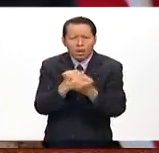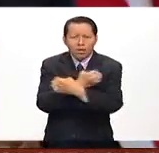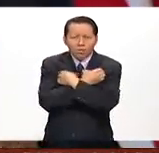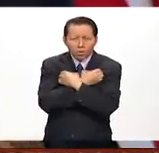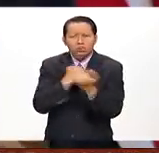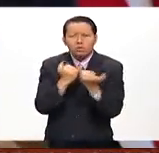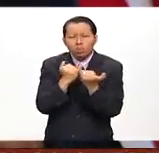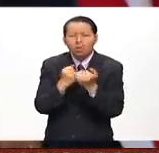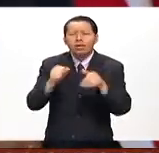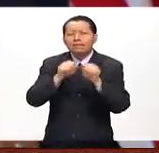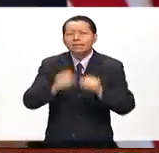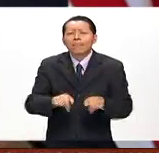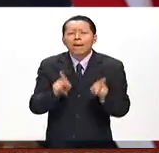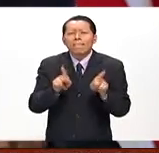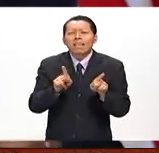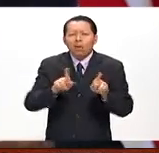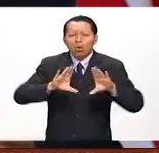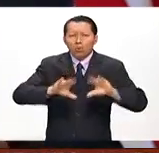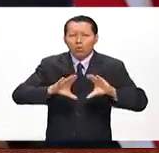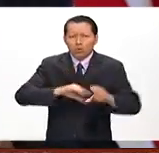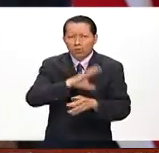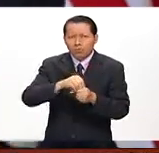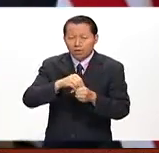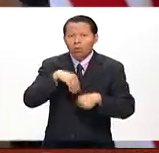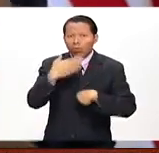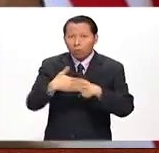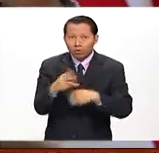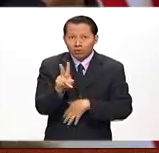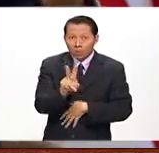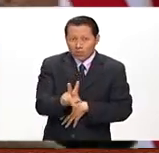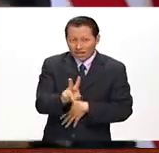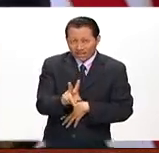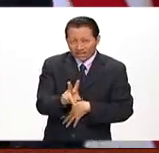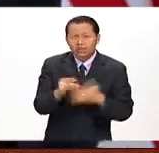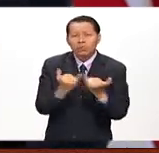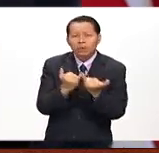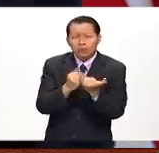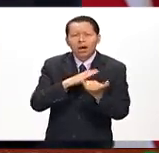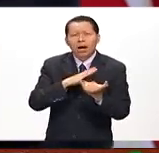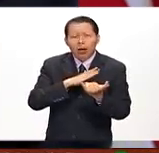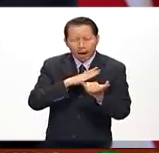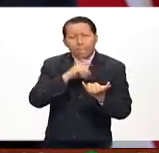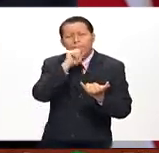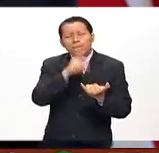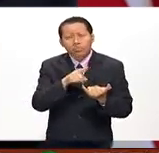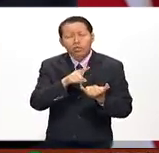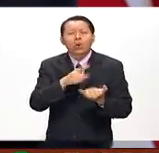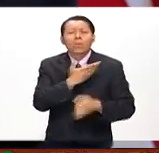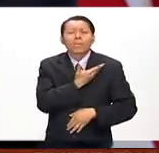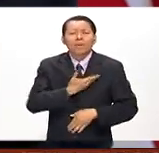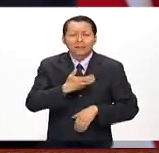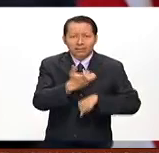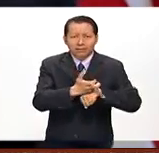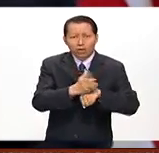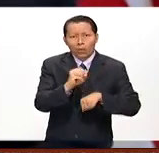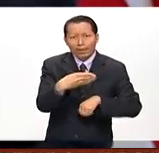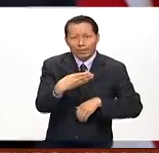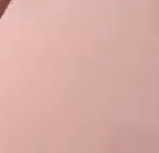El presidente Peña habló del encuentro que tendrá el próximo viernes con el presidente de Estados Unidos, Barack